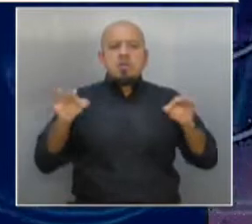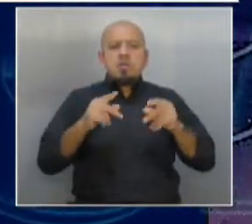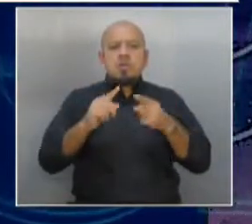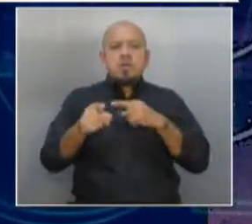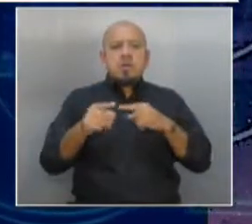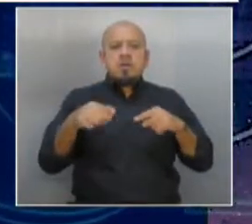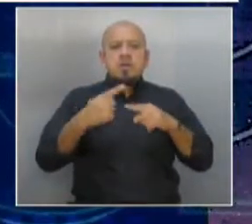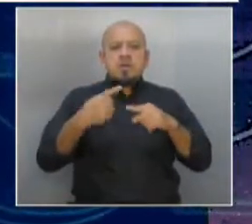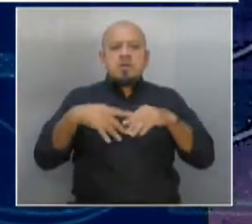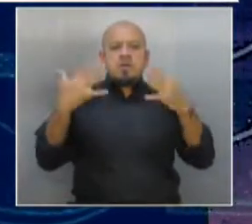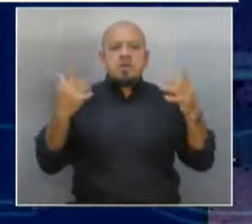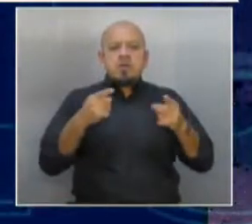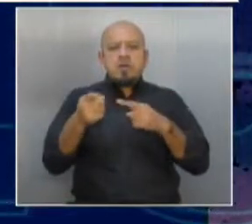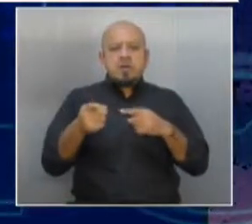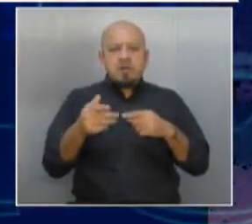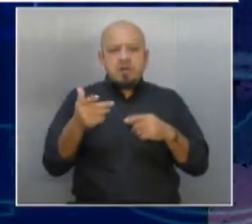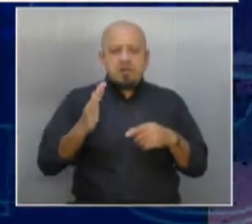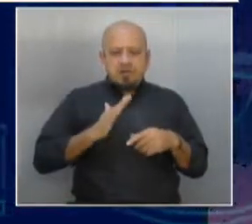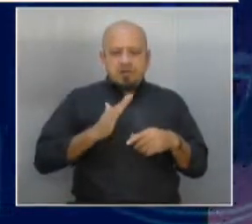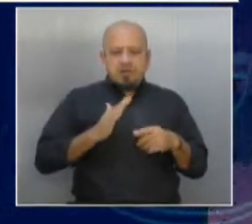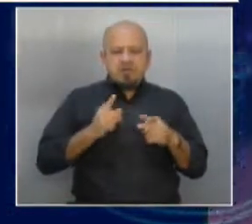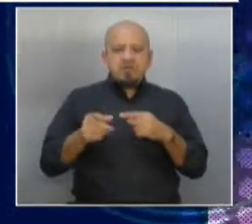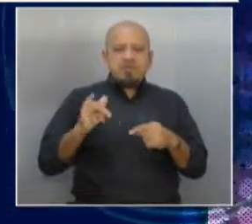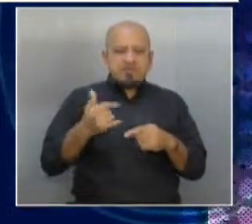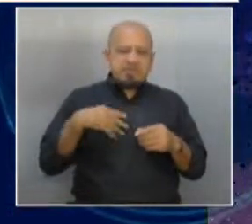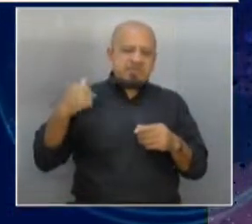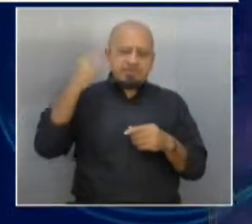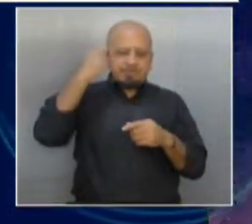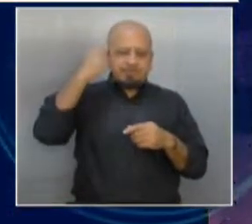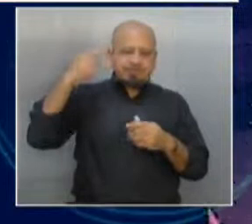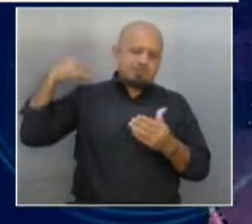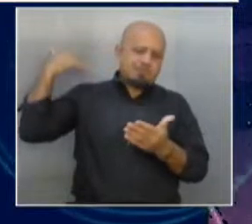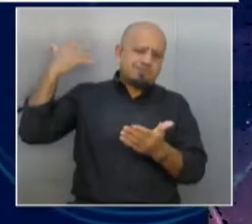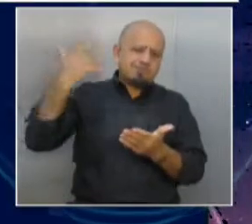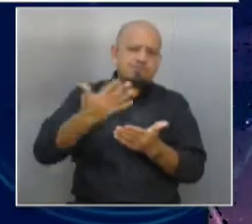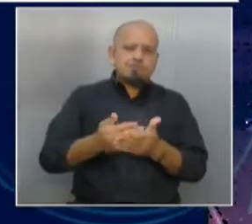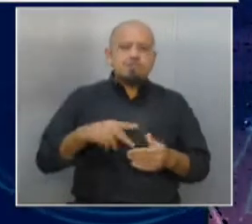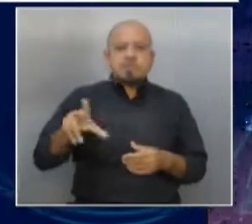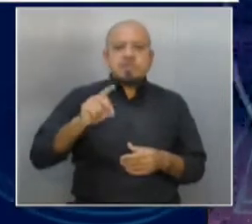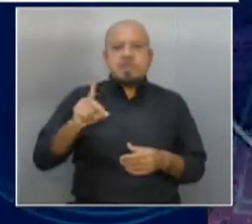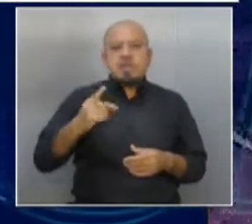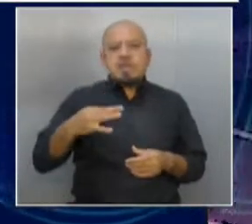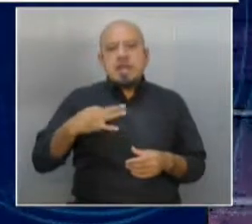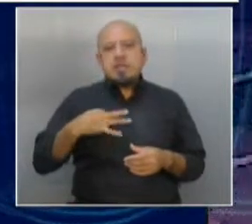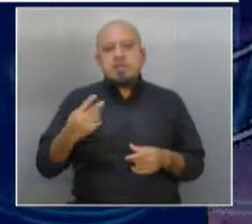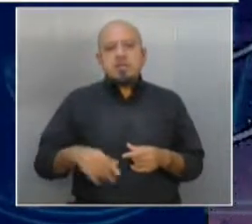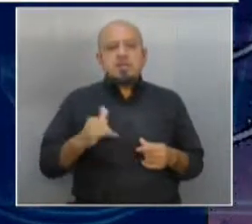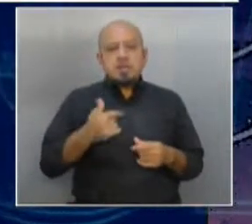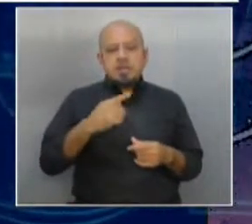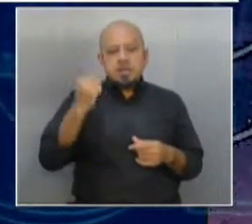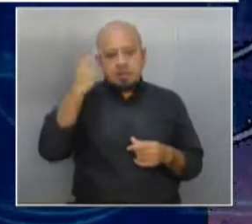los conciertos. Vos que sos una mujer que tenés una trayectoria de más de 30 años, una trayectoria importante y